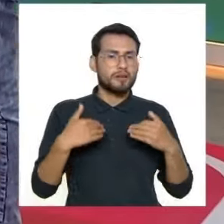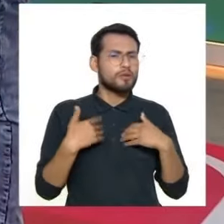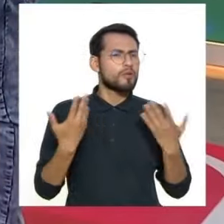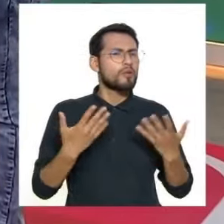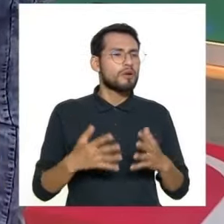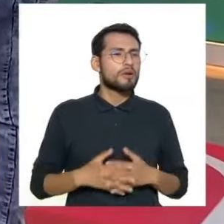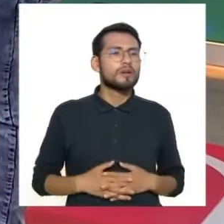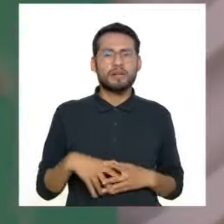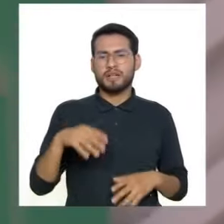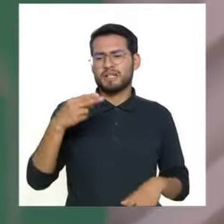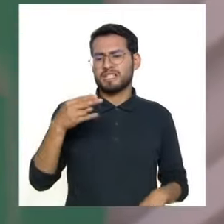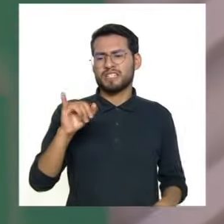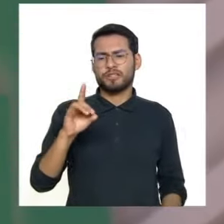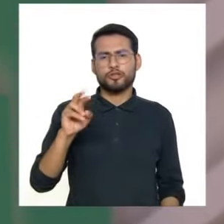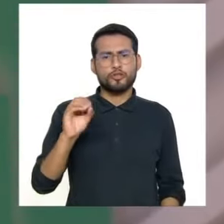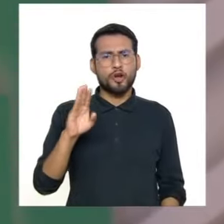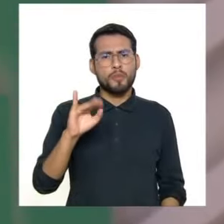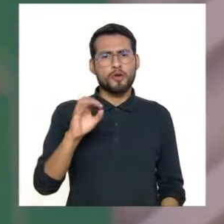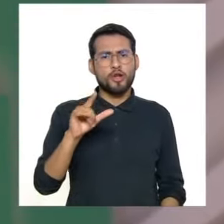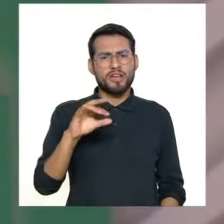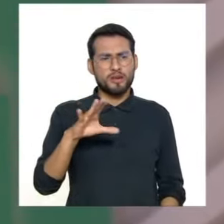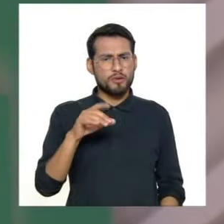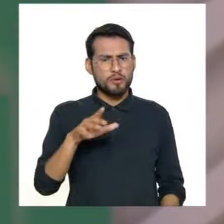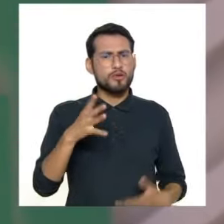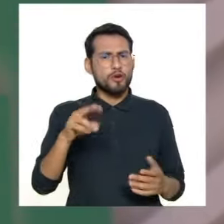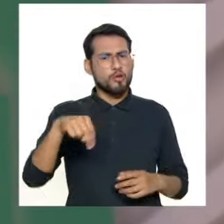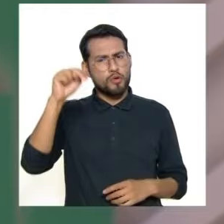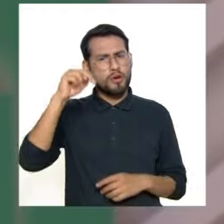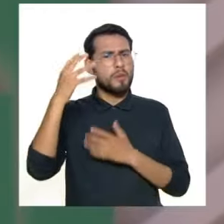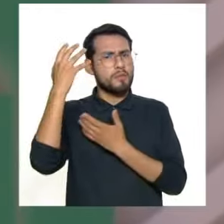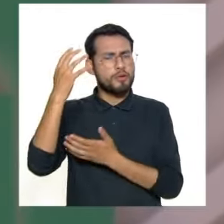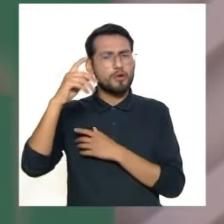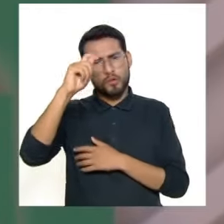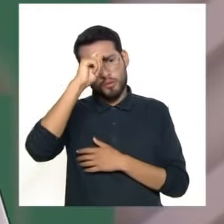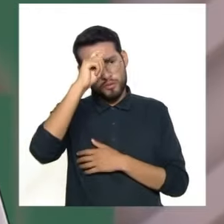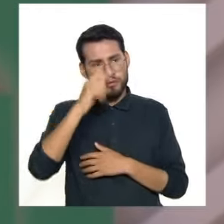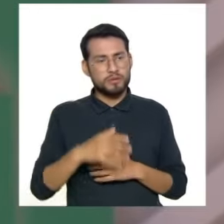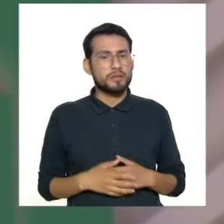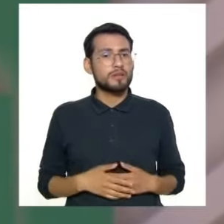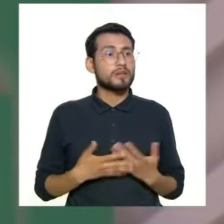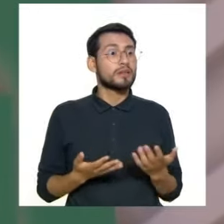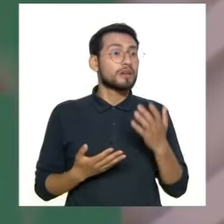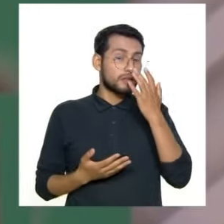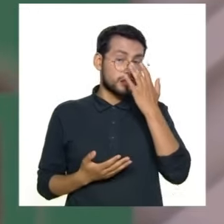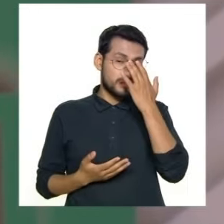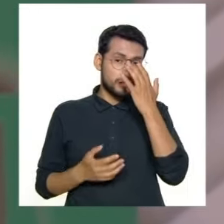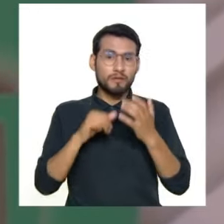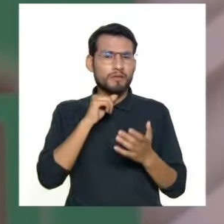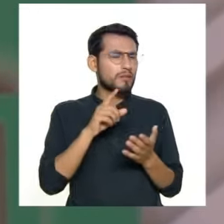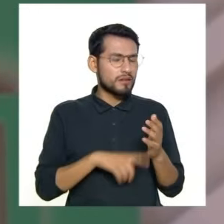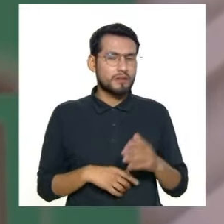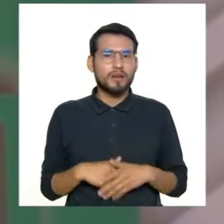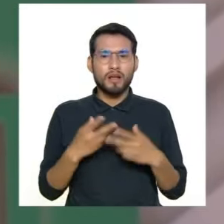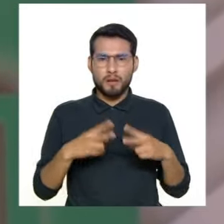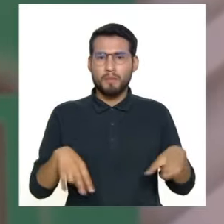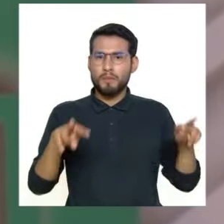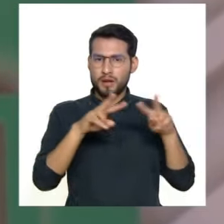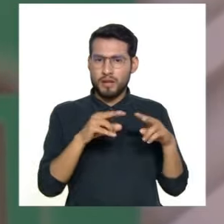es un recurso hidrobiológico que se cultiva en el norte en piura en tumbes y que justamente lo que falta ese recurso es darle